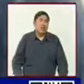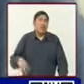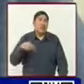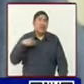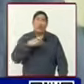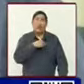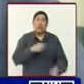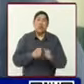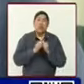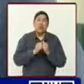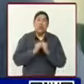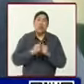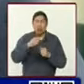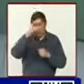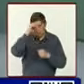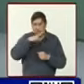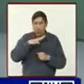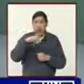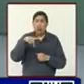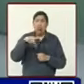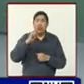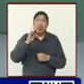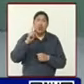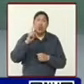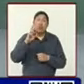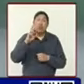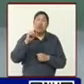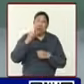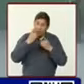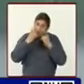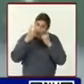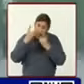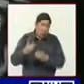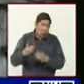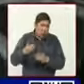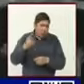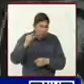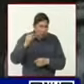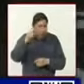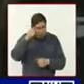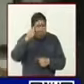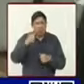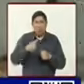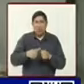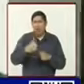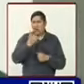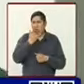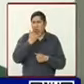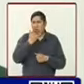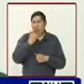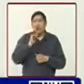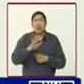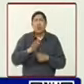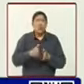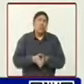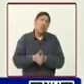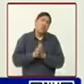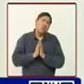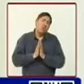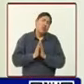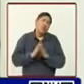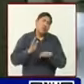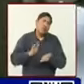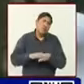Hemos acompañado a don Pedro para que presente la denuncia formal. Ya ustedes recuerdan un poco de lo que ha ocurrido. Sí. ¿Cuál es su pedido, pero a